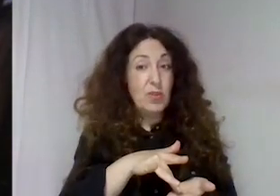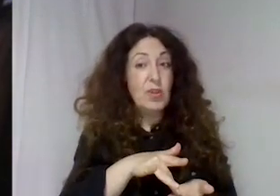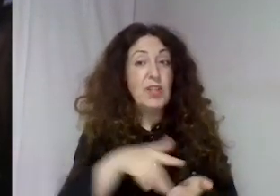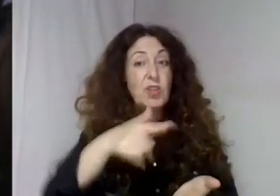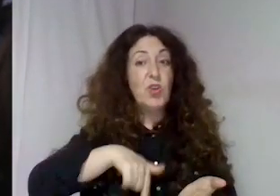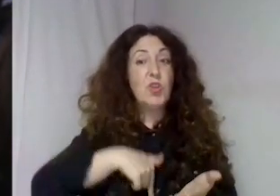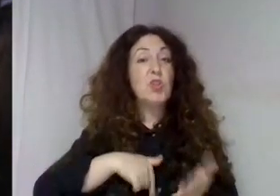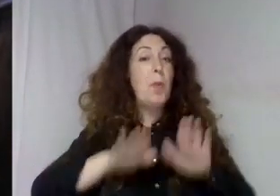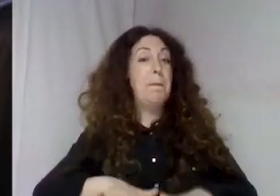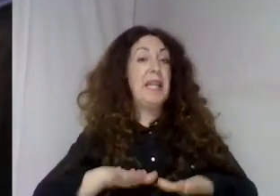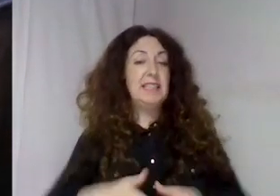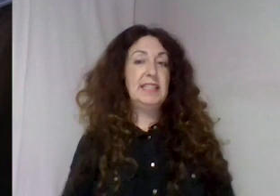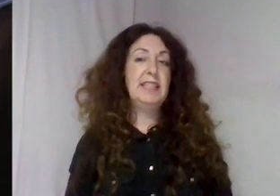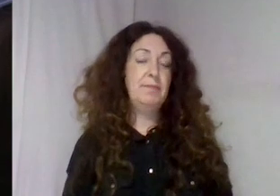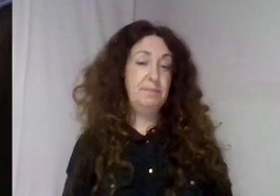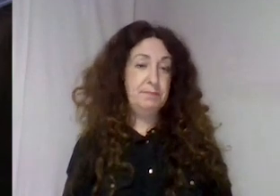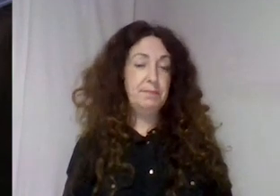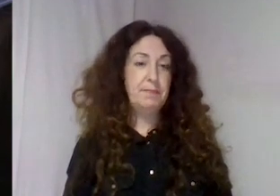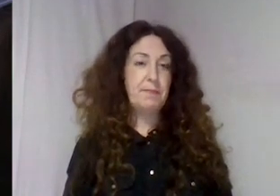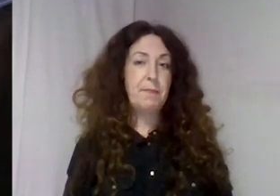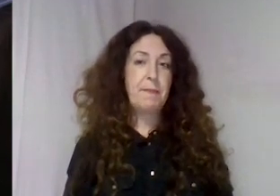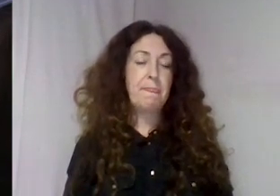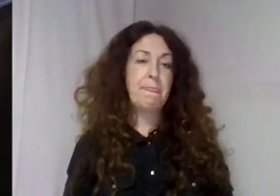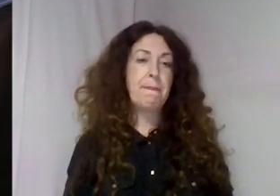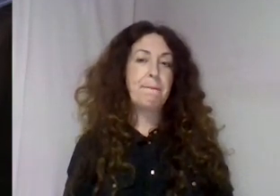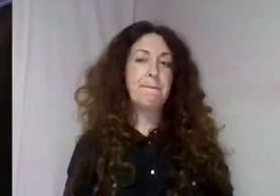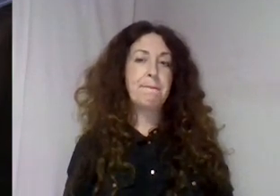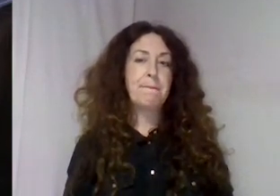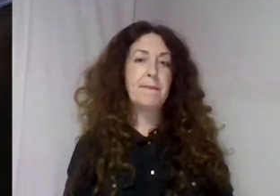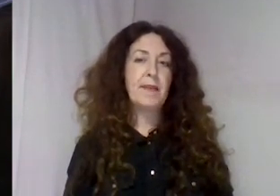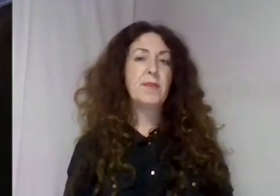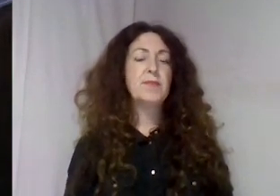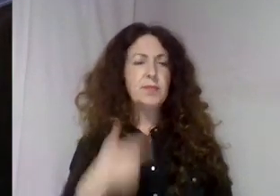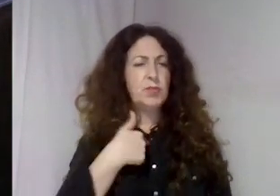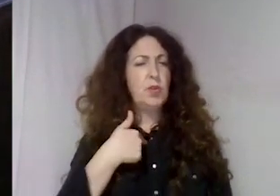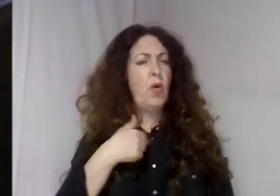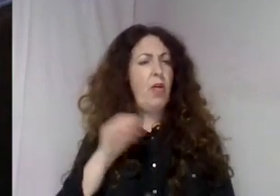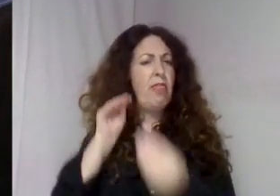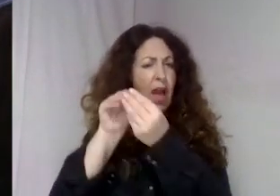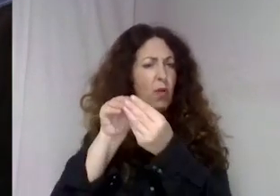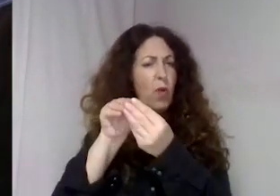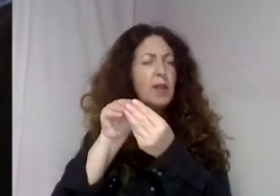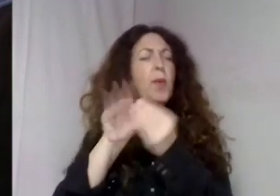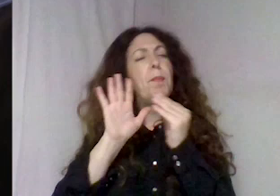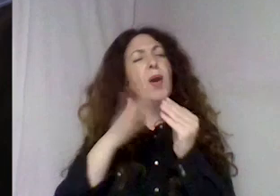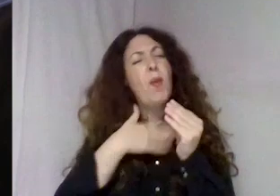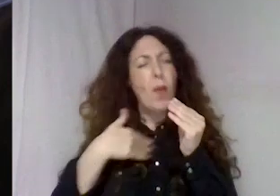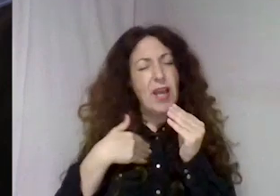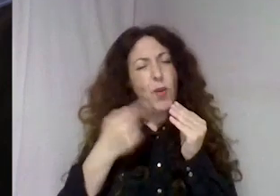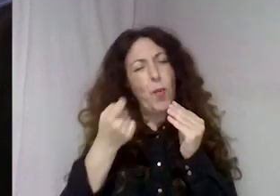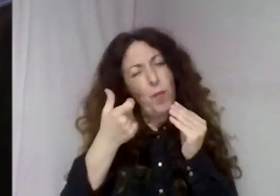unos torpedos que no nos podemos ni imaginar, nos gusten o no. Entonces yo creo que todo eso no tiene que ver con los artistas, probablemente tiene que